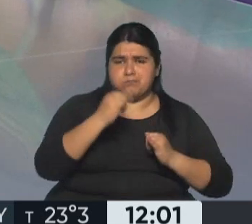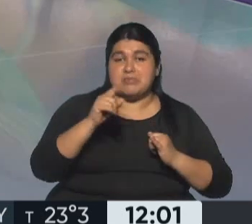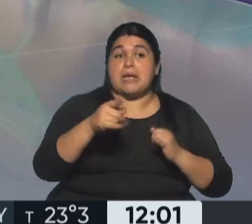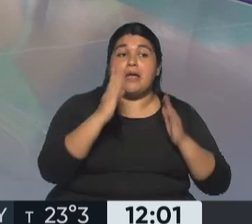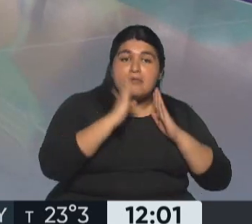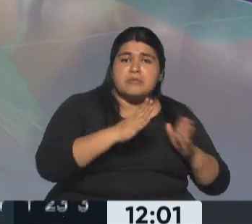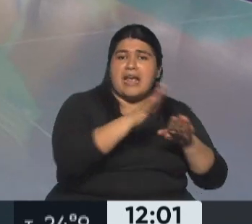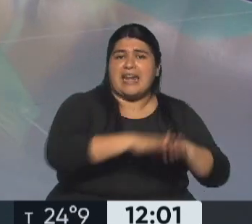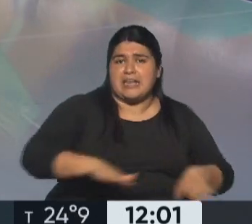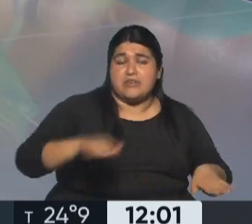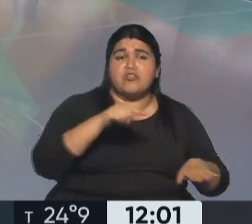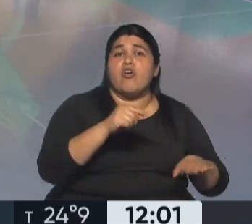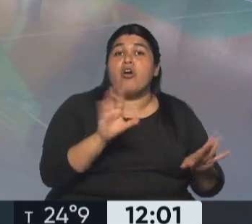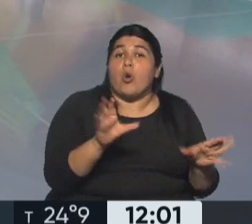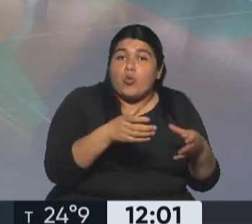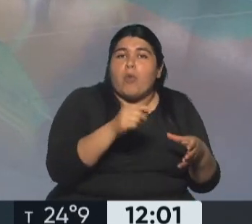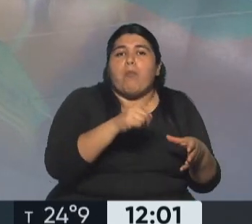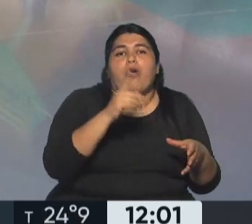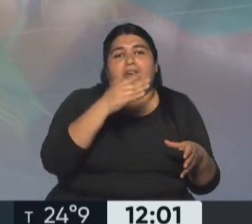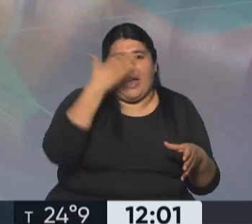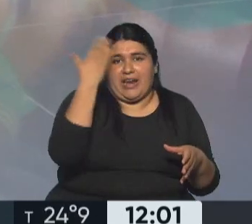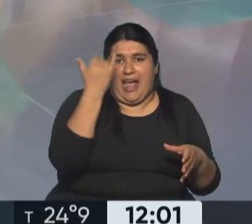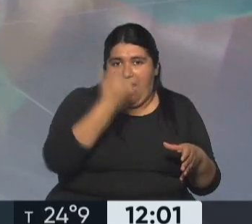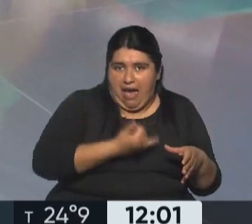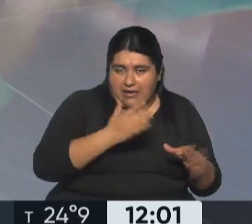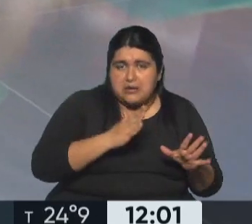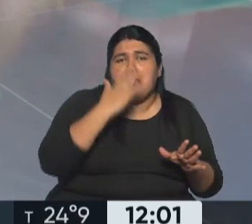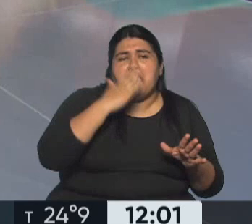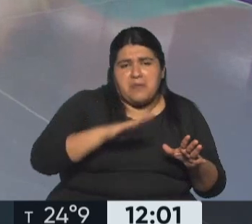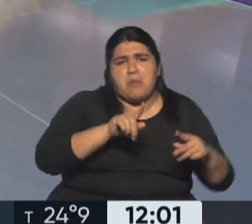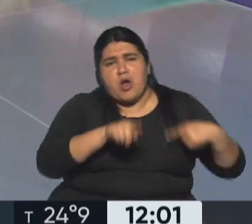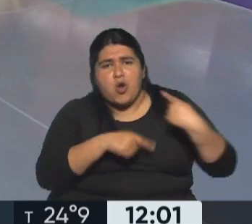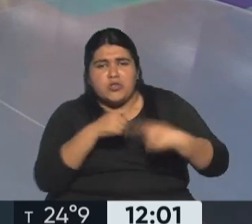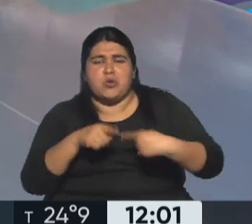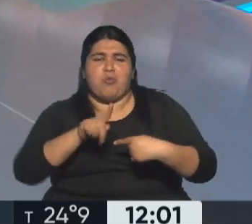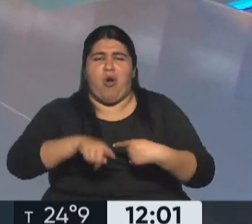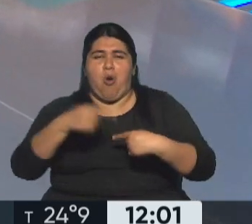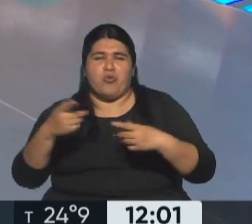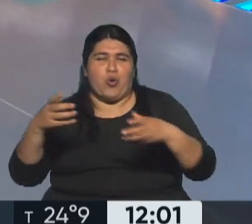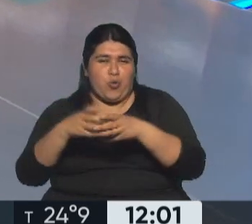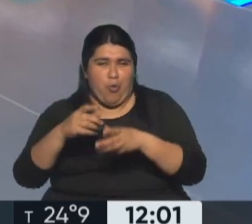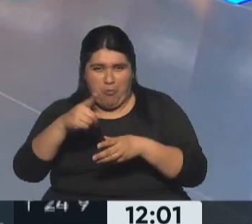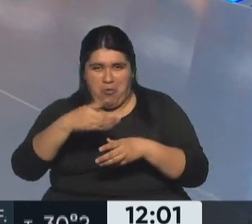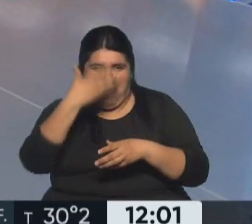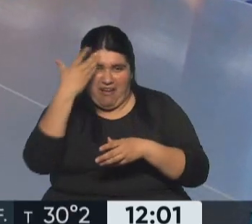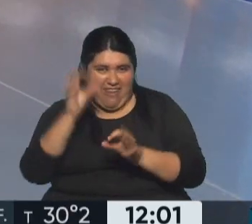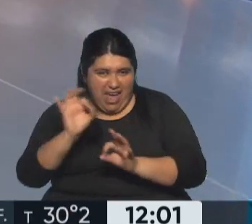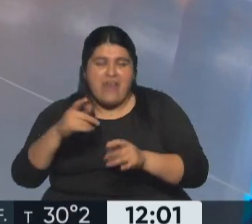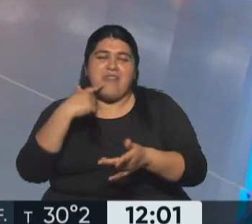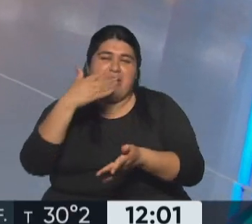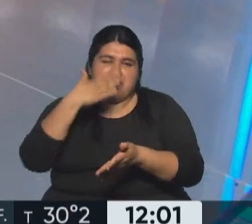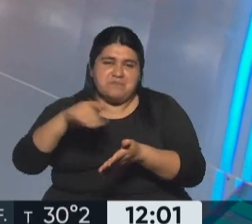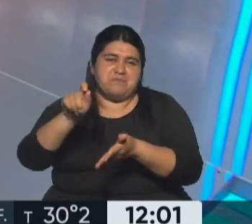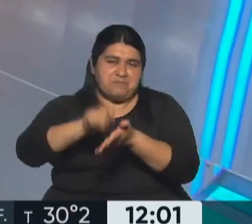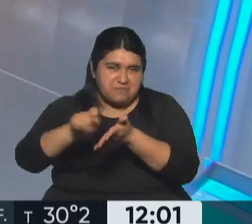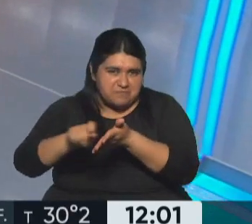menores con riesgos de salud y luego se seguirá con aquellos menores que se vayan anotando y concreten justamente